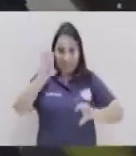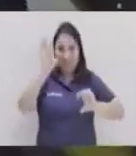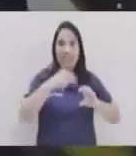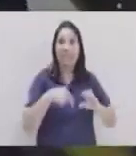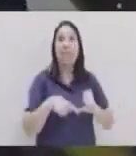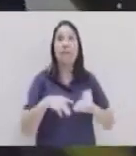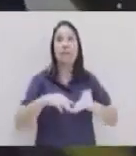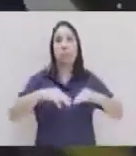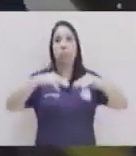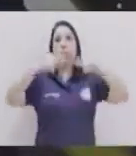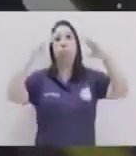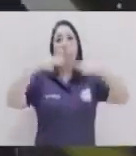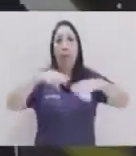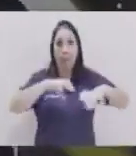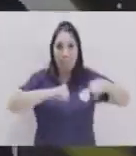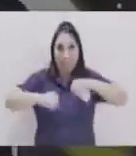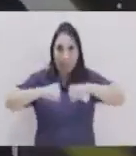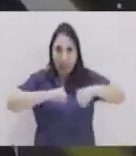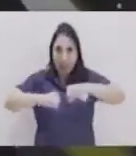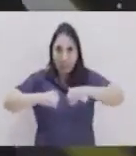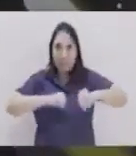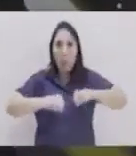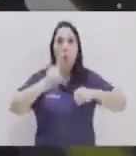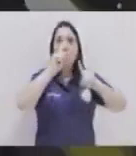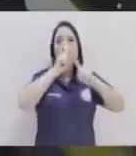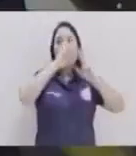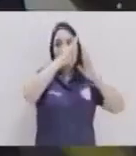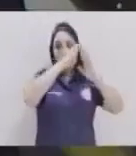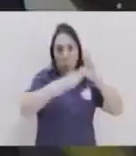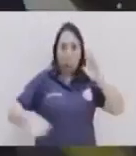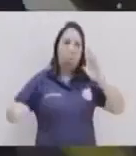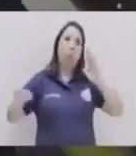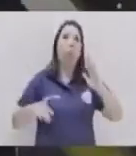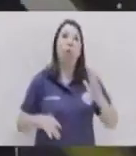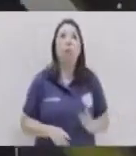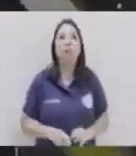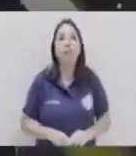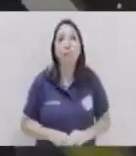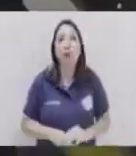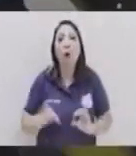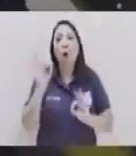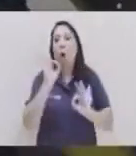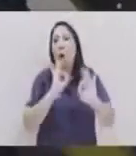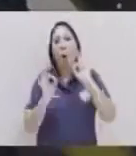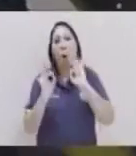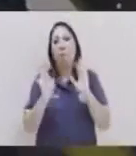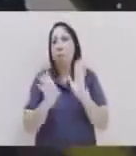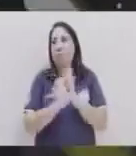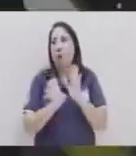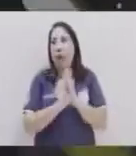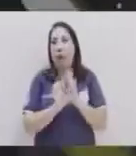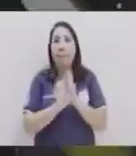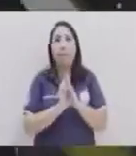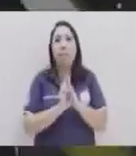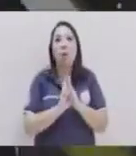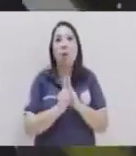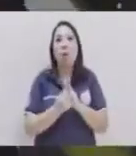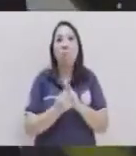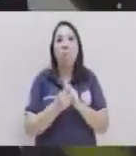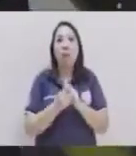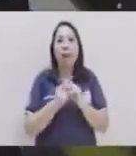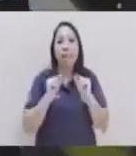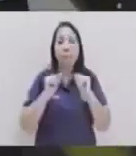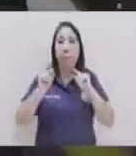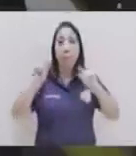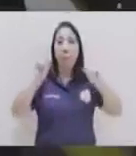las inundaciones, también sobre los derrumbes o sobre incluso alguna propagación de alguna pandemia.